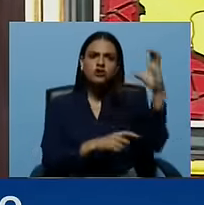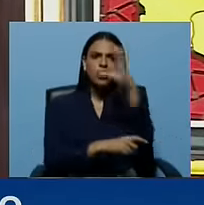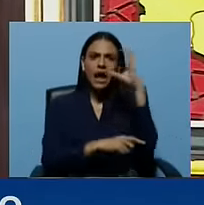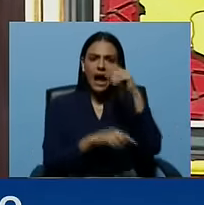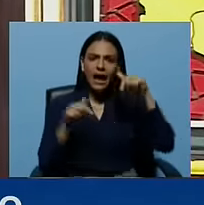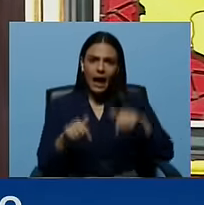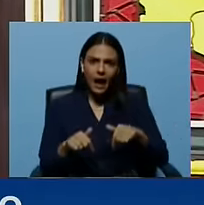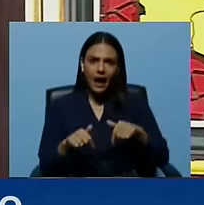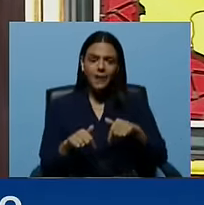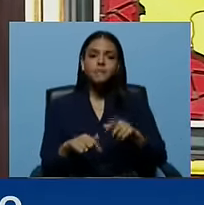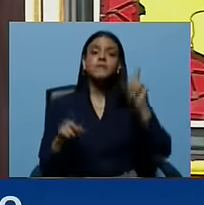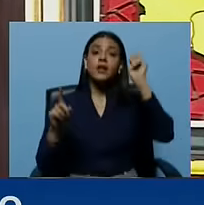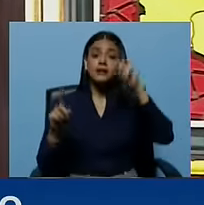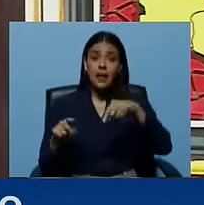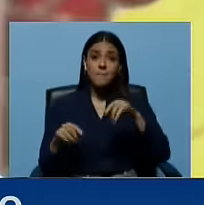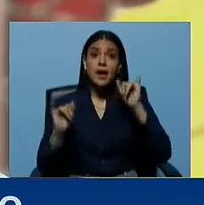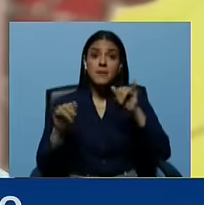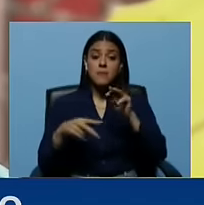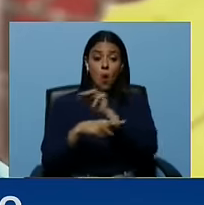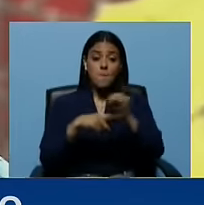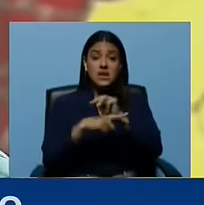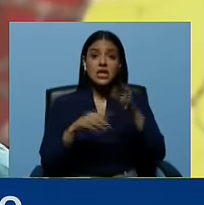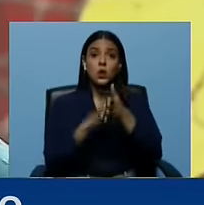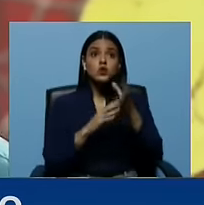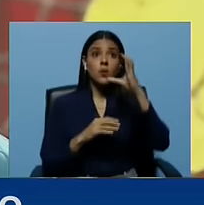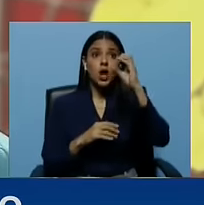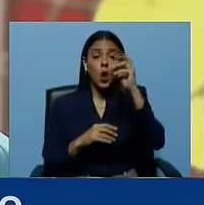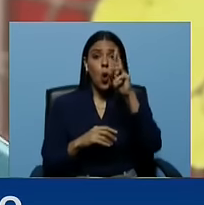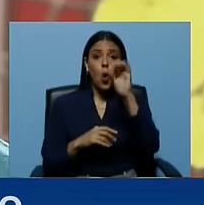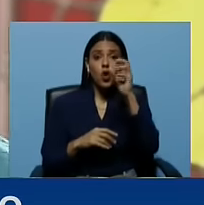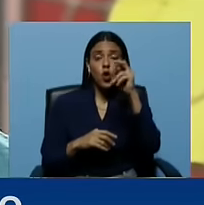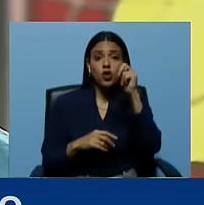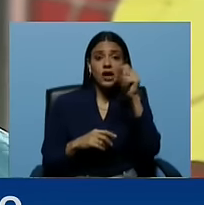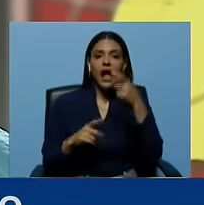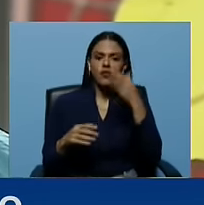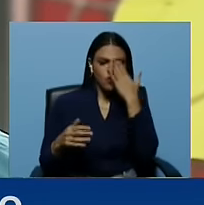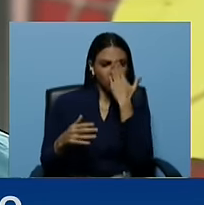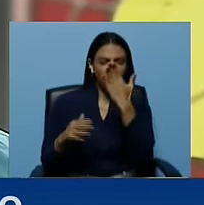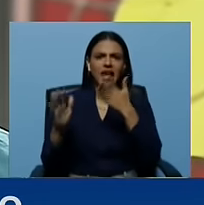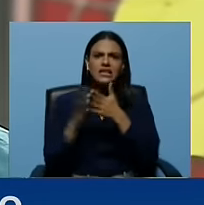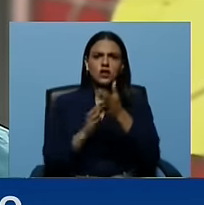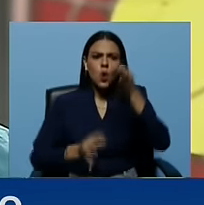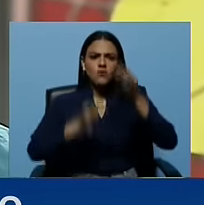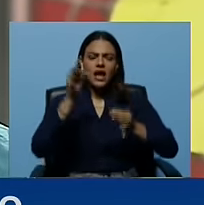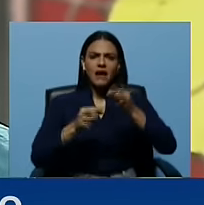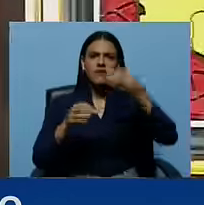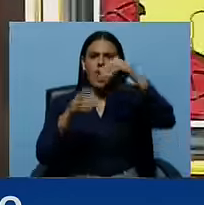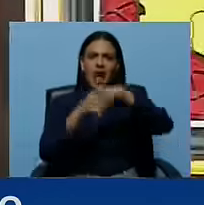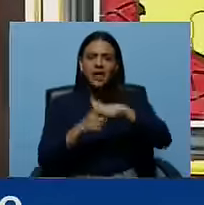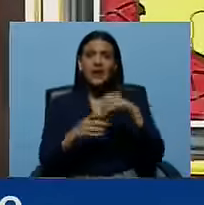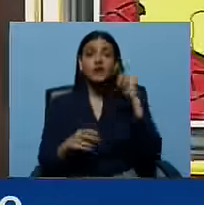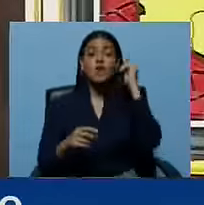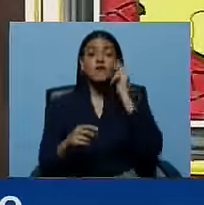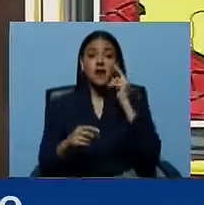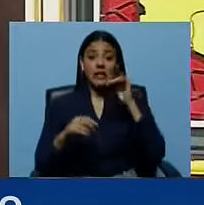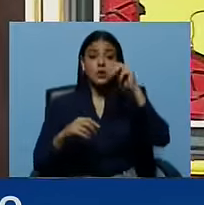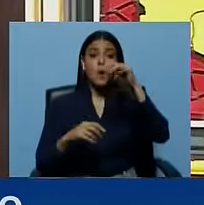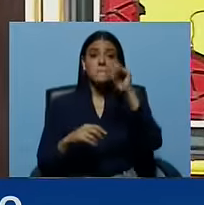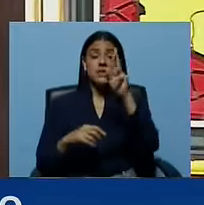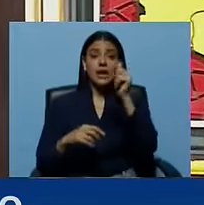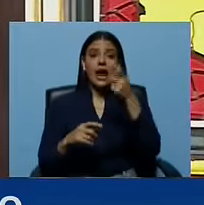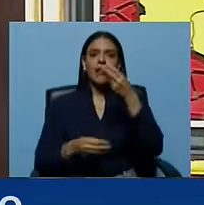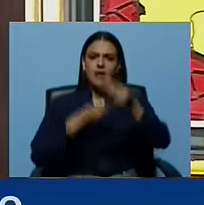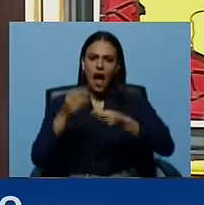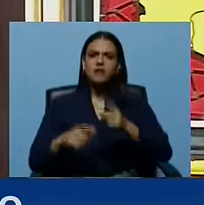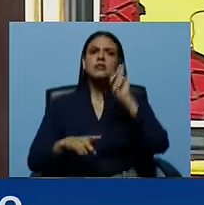y al mismo ministro Coronado que siga al frente de la jefatura del territorio insular Francisco de Miranda,